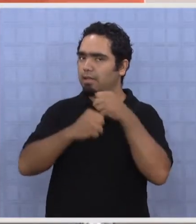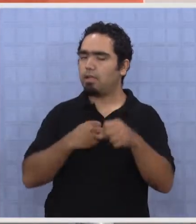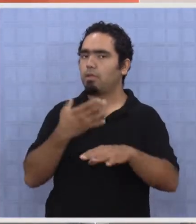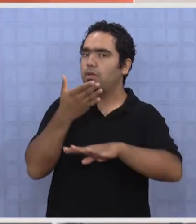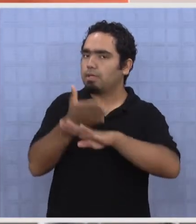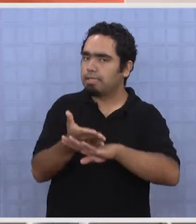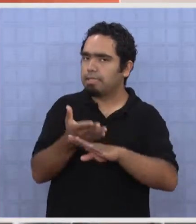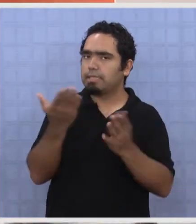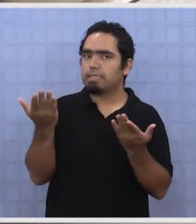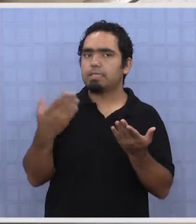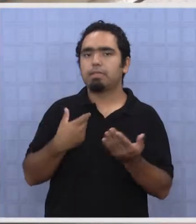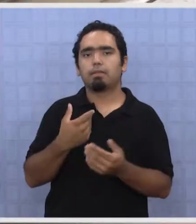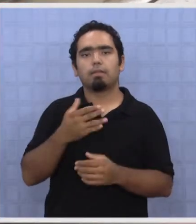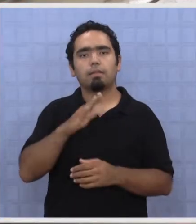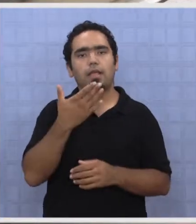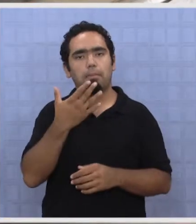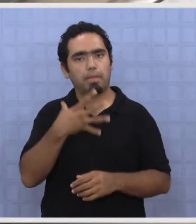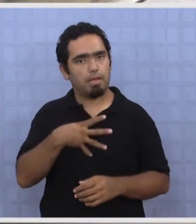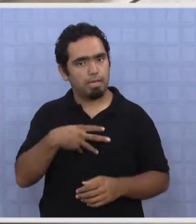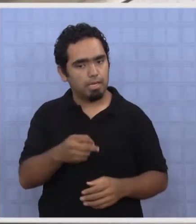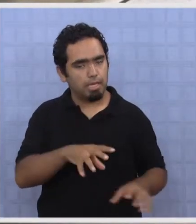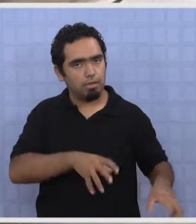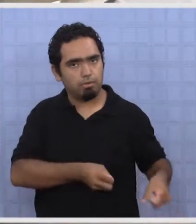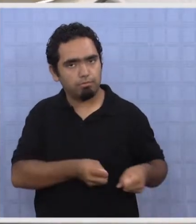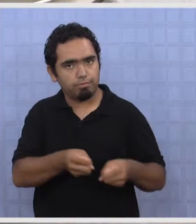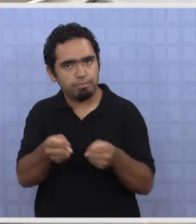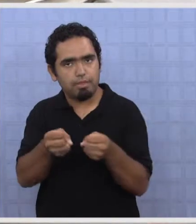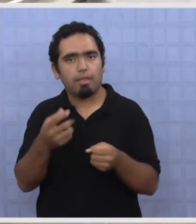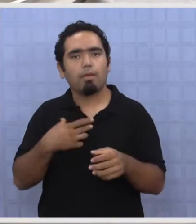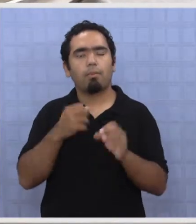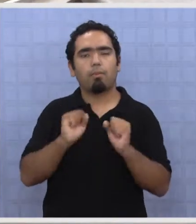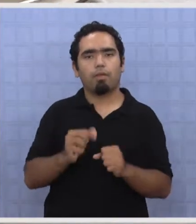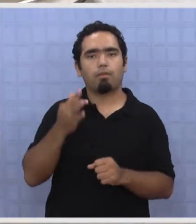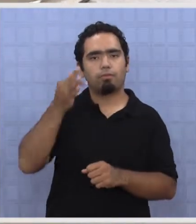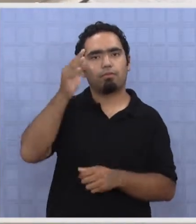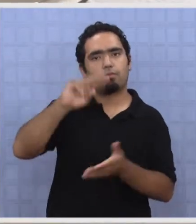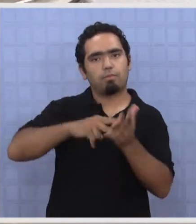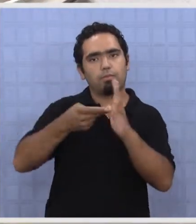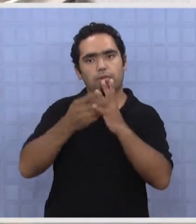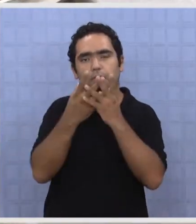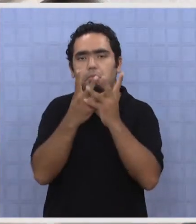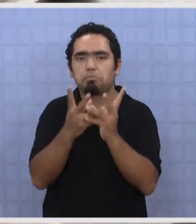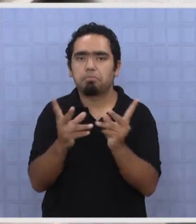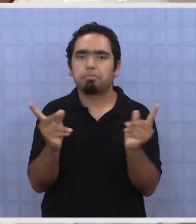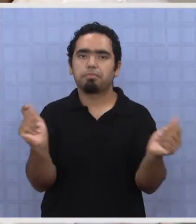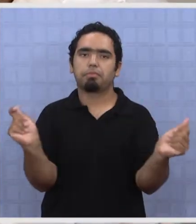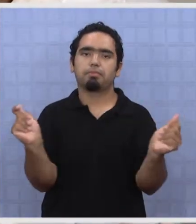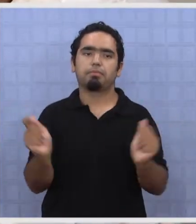odontólogo y haga lo mismo con sus hijos para así evitar posteriores malos ratos.